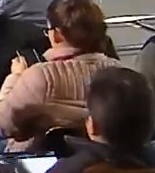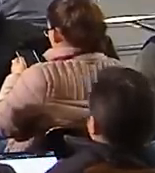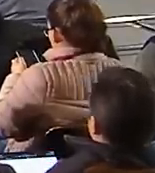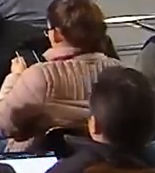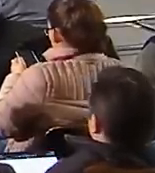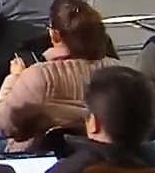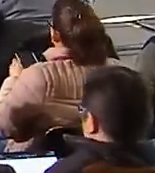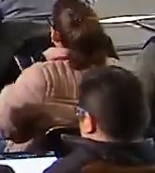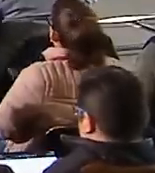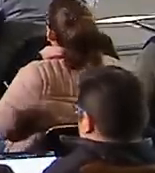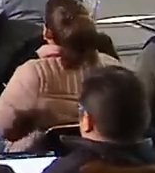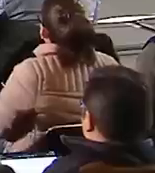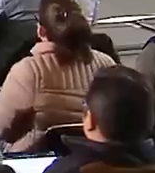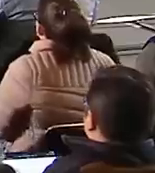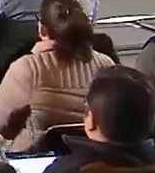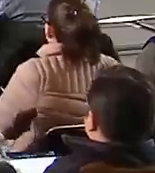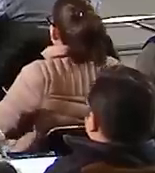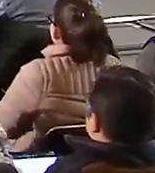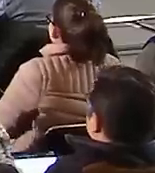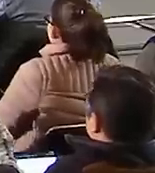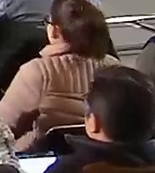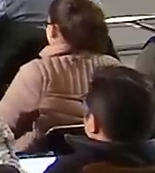Feliz año y ánimo.